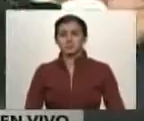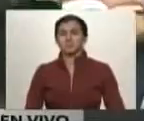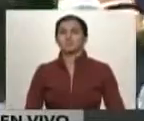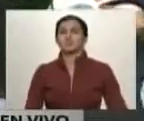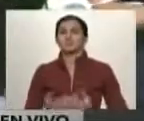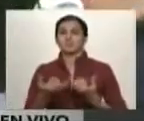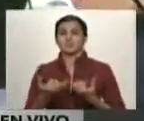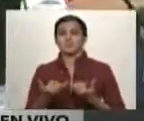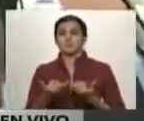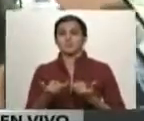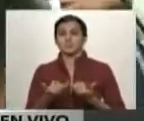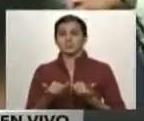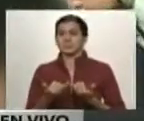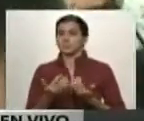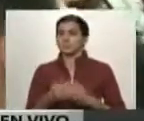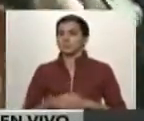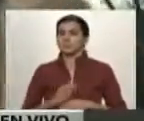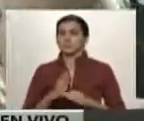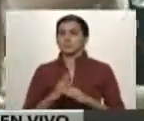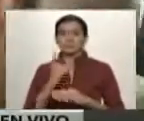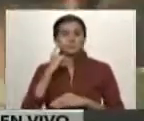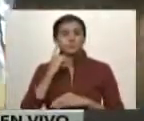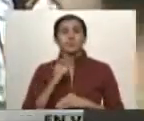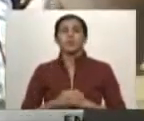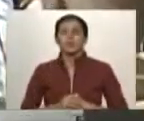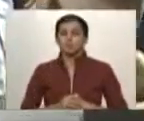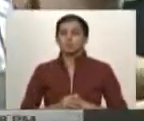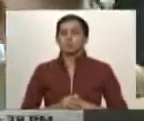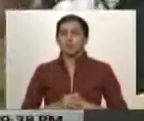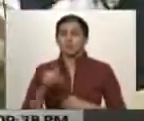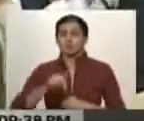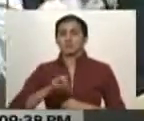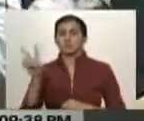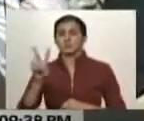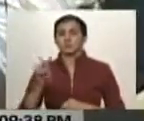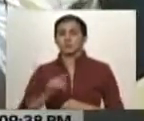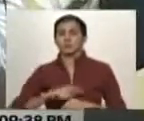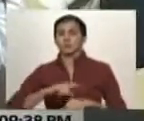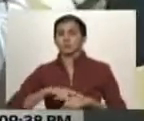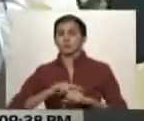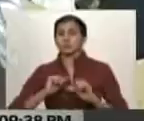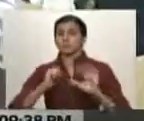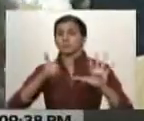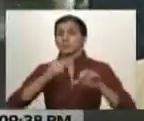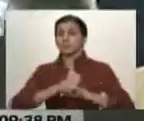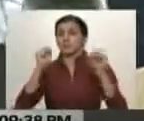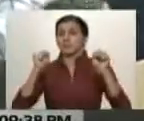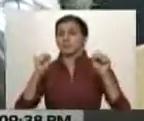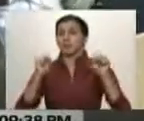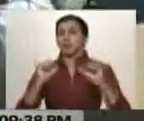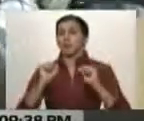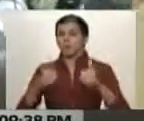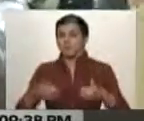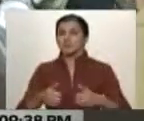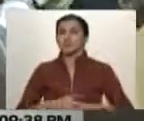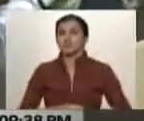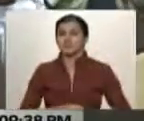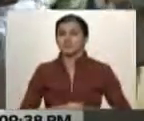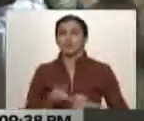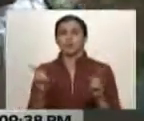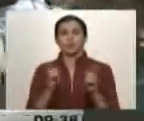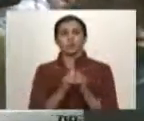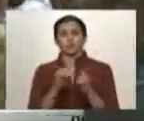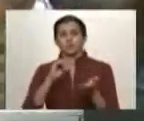estarán sé que se estarán realizando en nuestro país a partir de las 6 de la mañana es la información y con ella